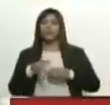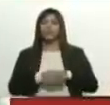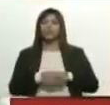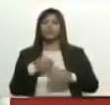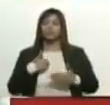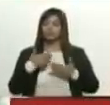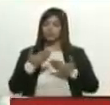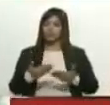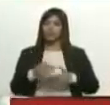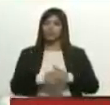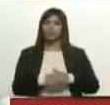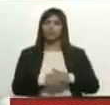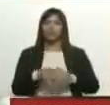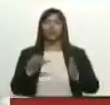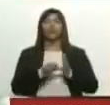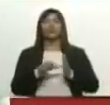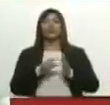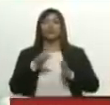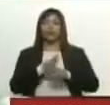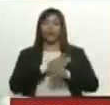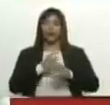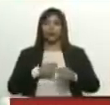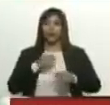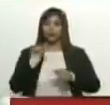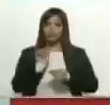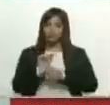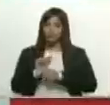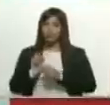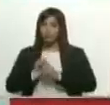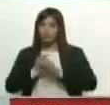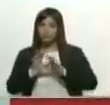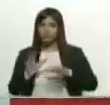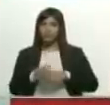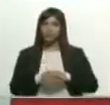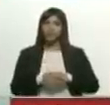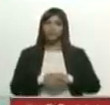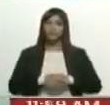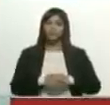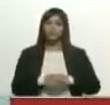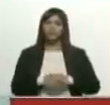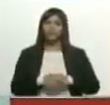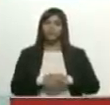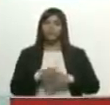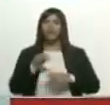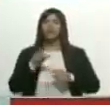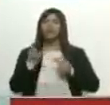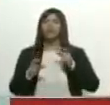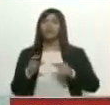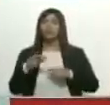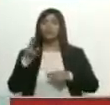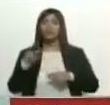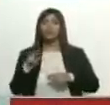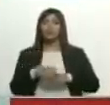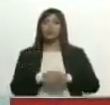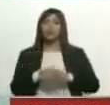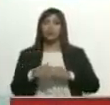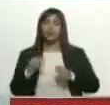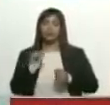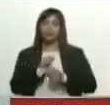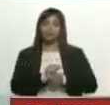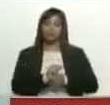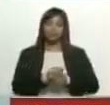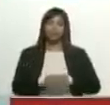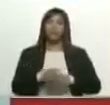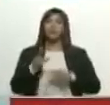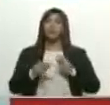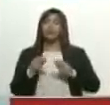se les dio, donde se aclaraba en términos contundentes que estas personas nunca fueron procesadas ni